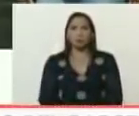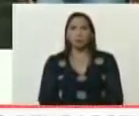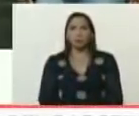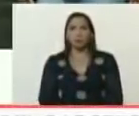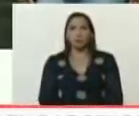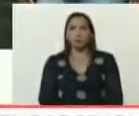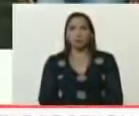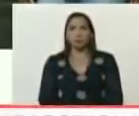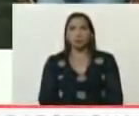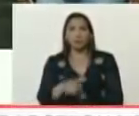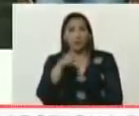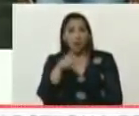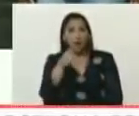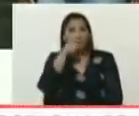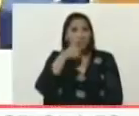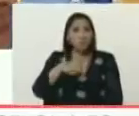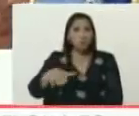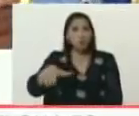Para ellos